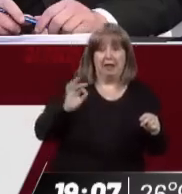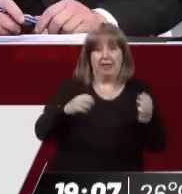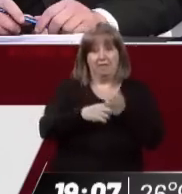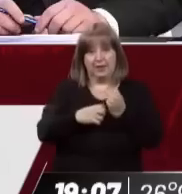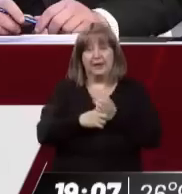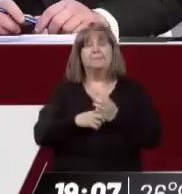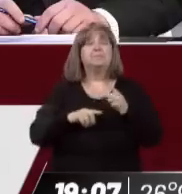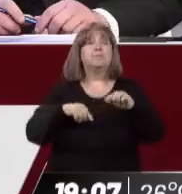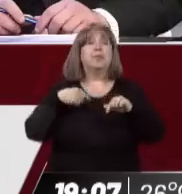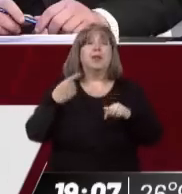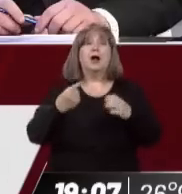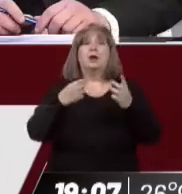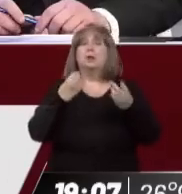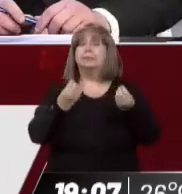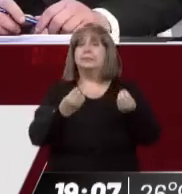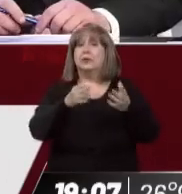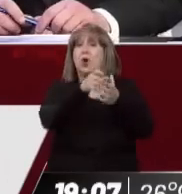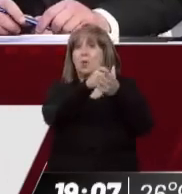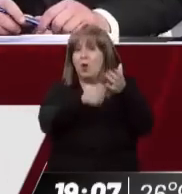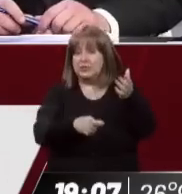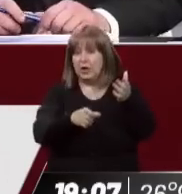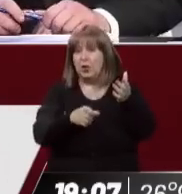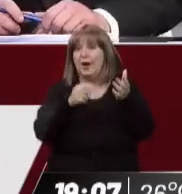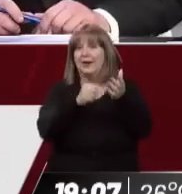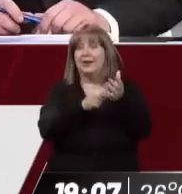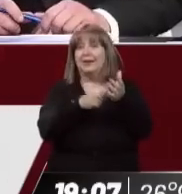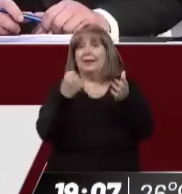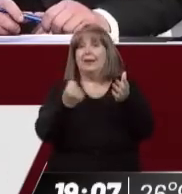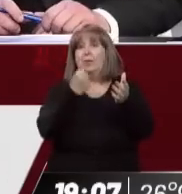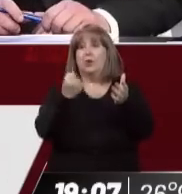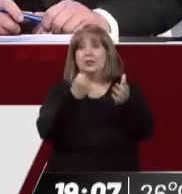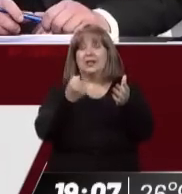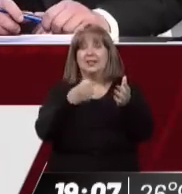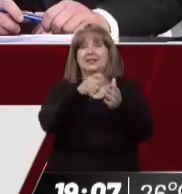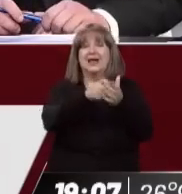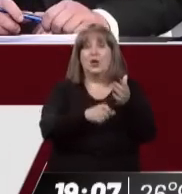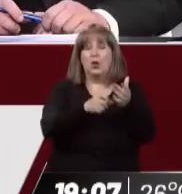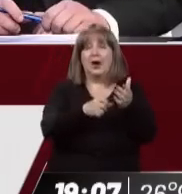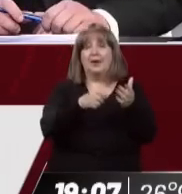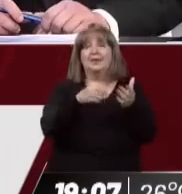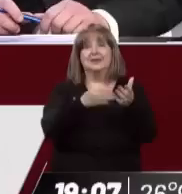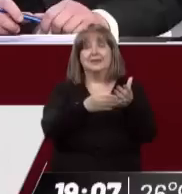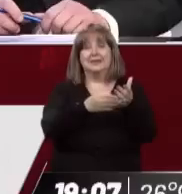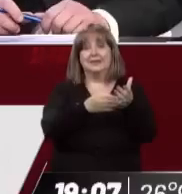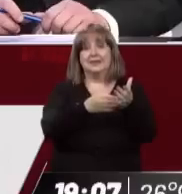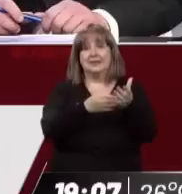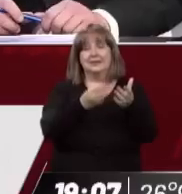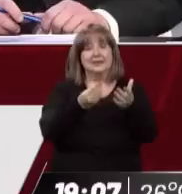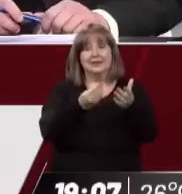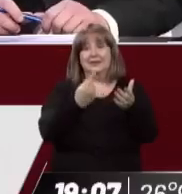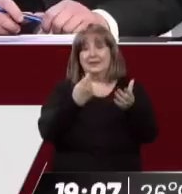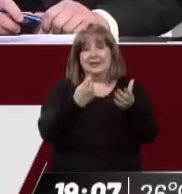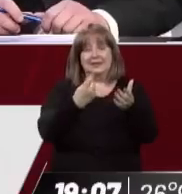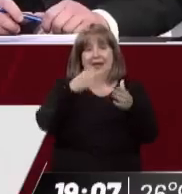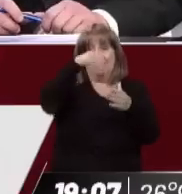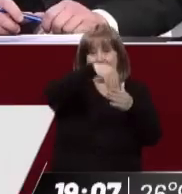si hay un vínculo o si hay alguna información que no se va a poder extraer del celular de saba común y el que pueda ser útil para la investigación